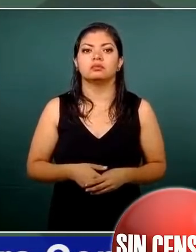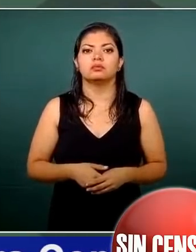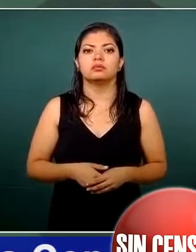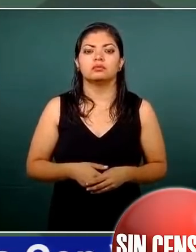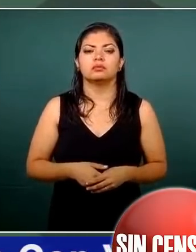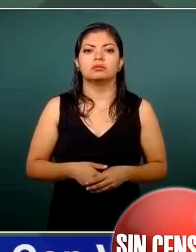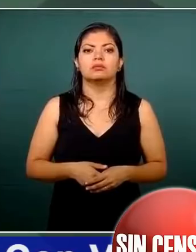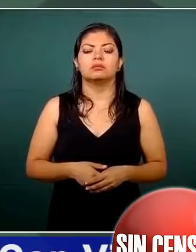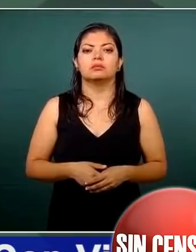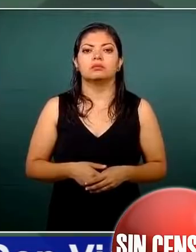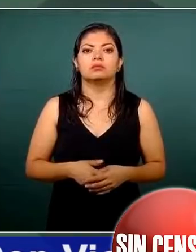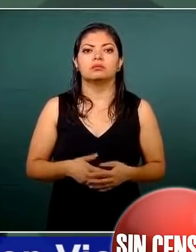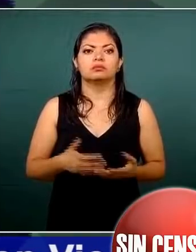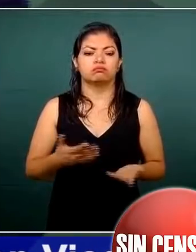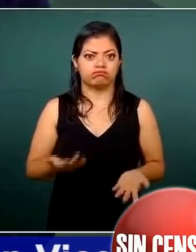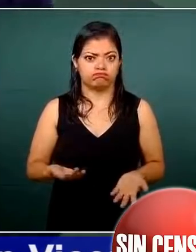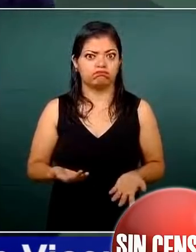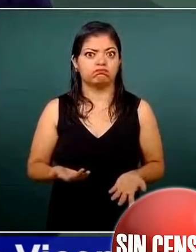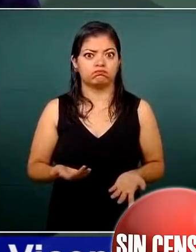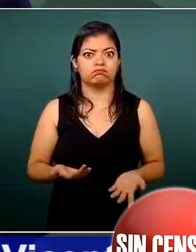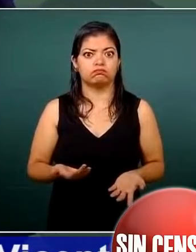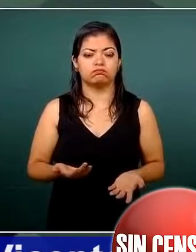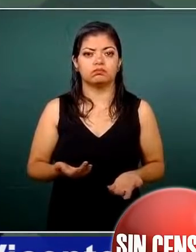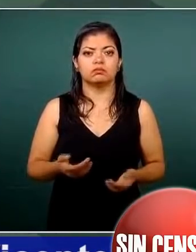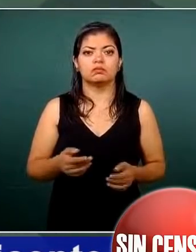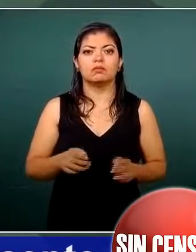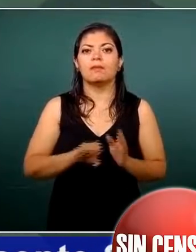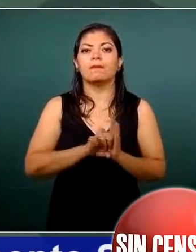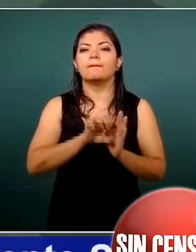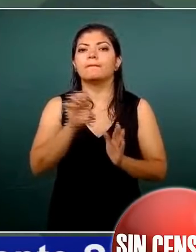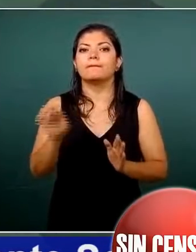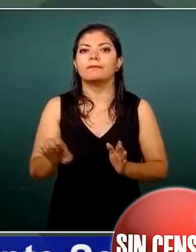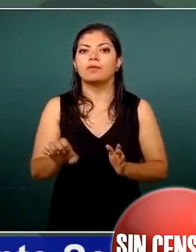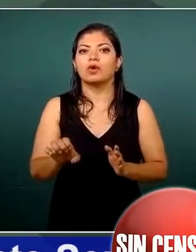apostar a que no haya fugas